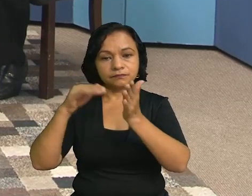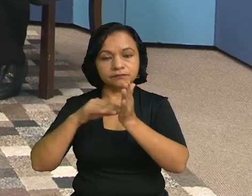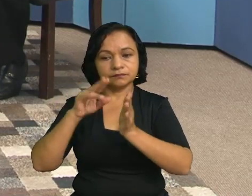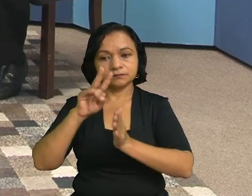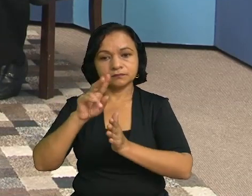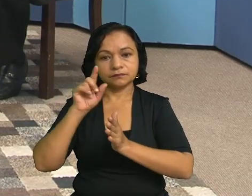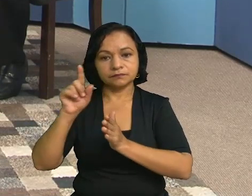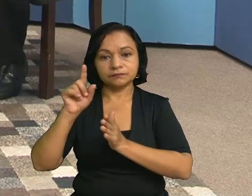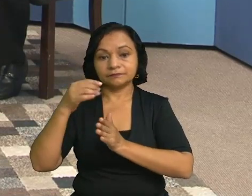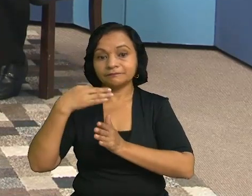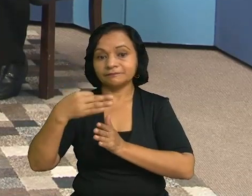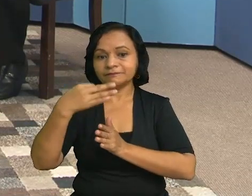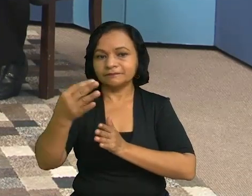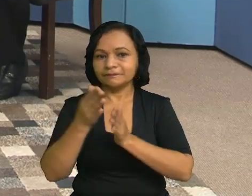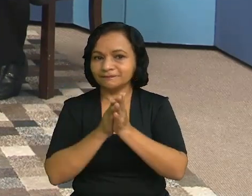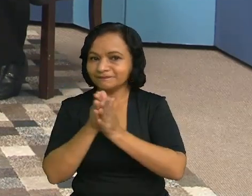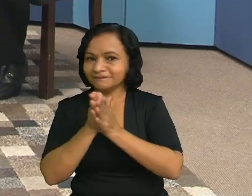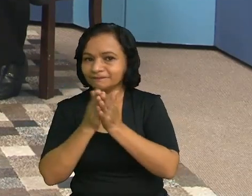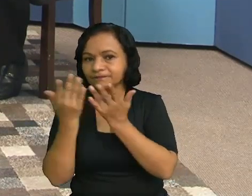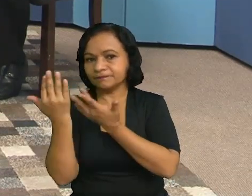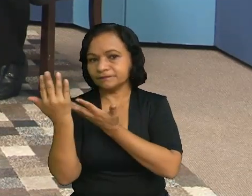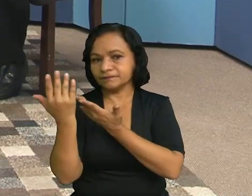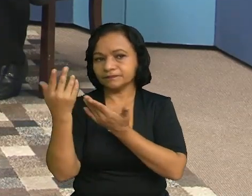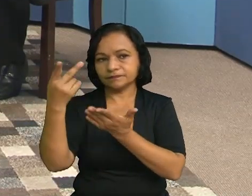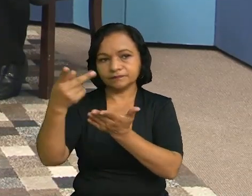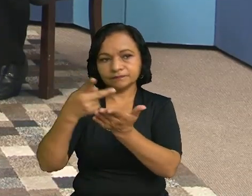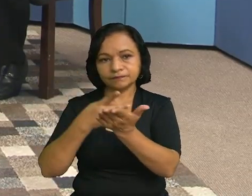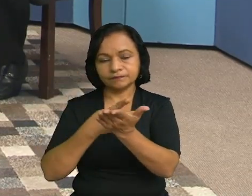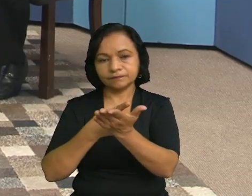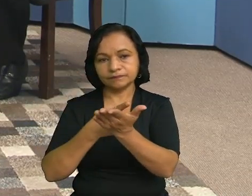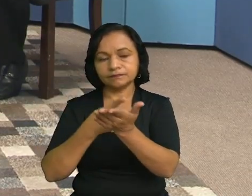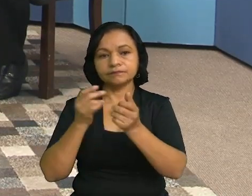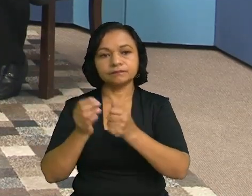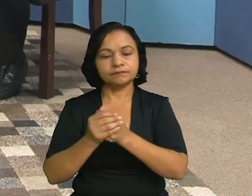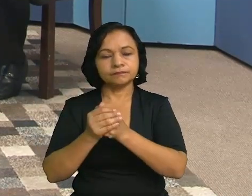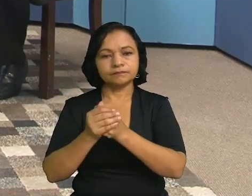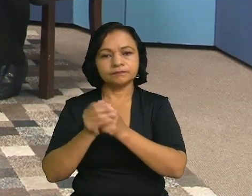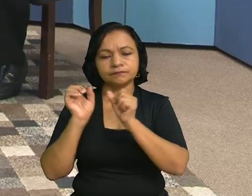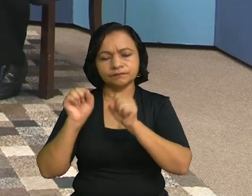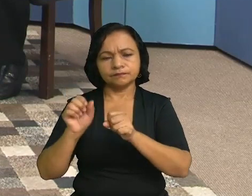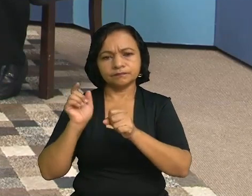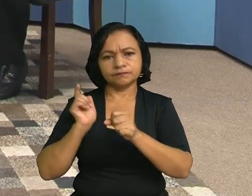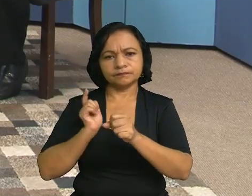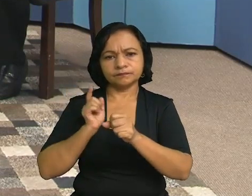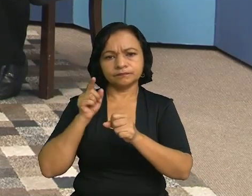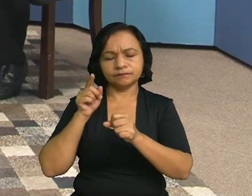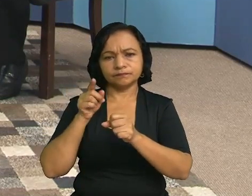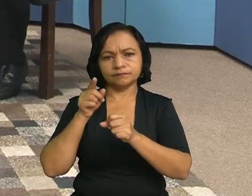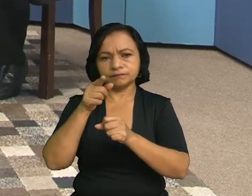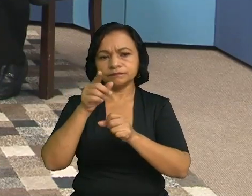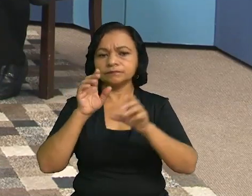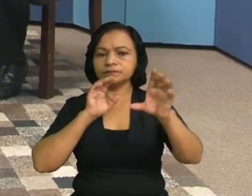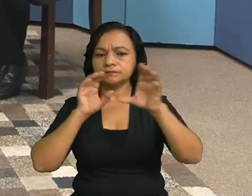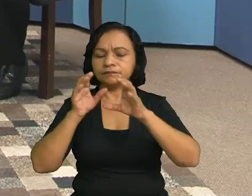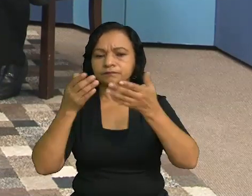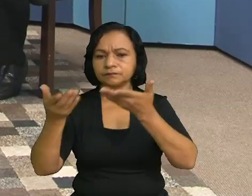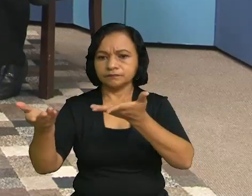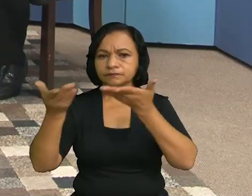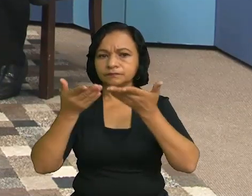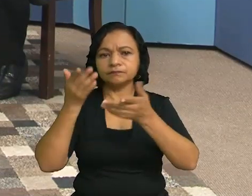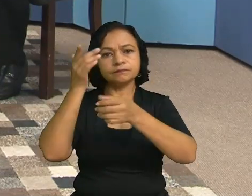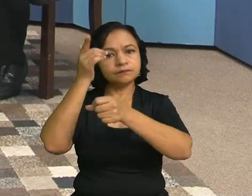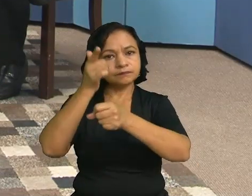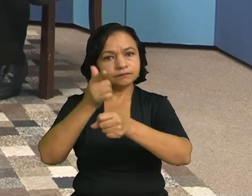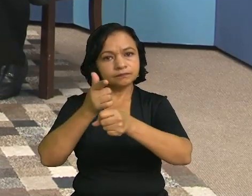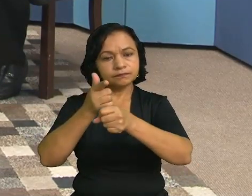de parte de las familias expectativas plantea en torno a estos proyectos compañeros tenemos un reportaje que ha facilitado su oficina de comunicación vamos a